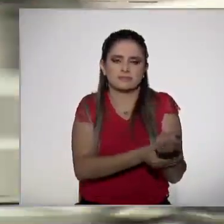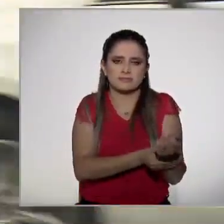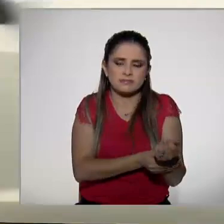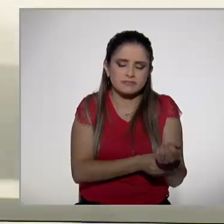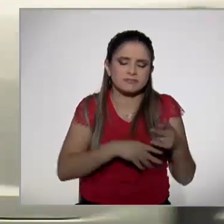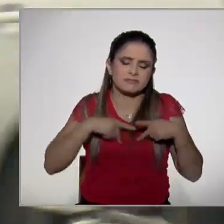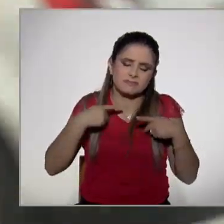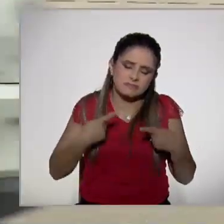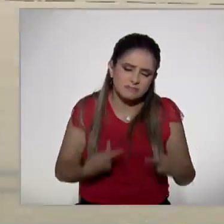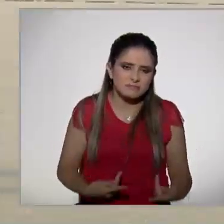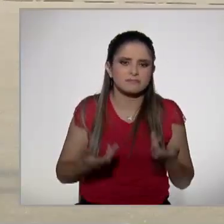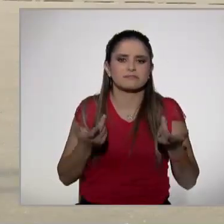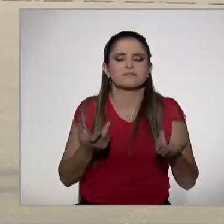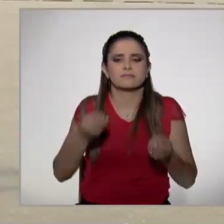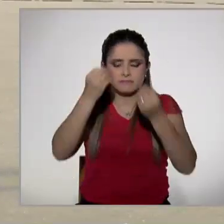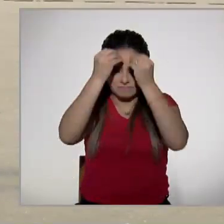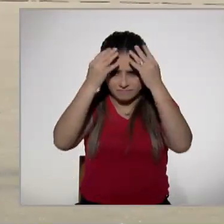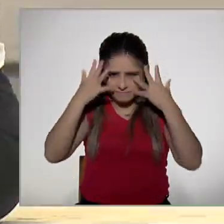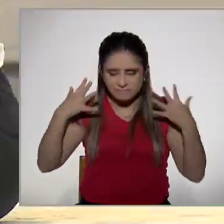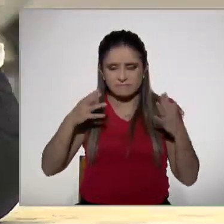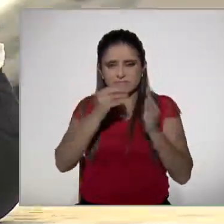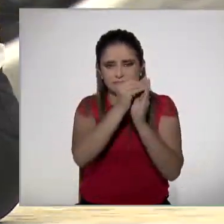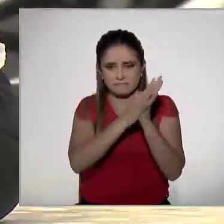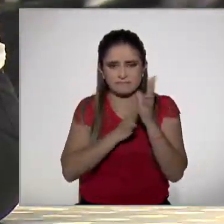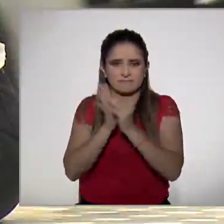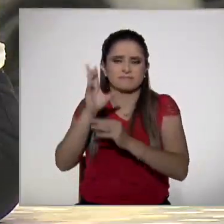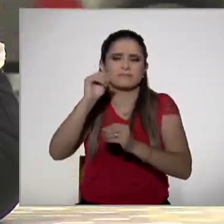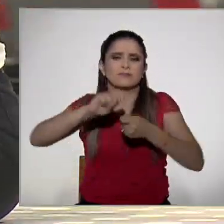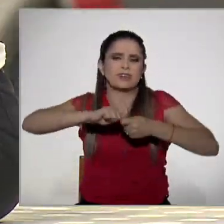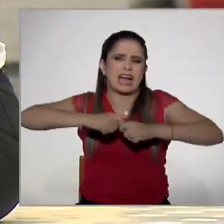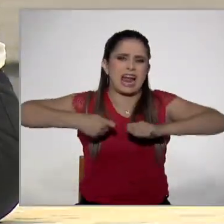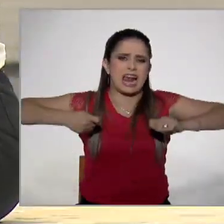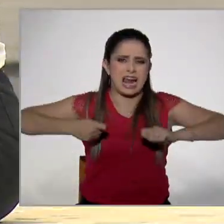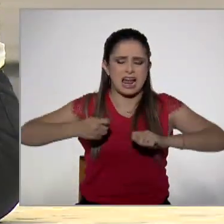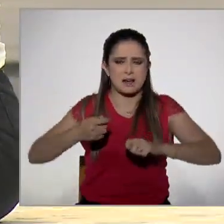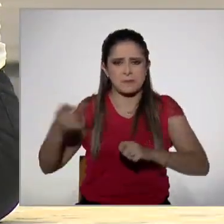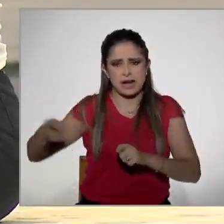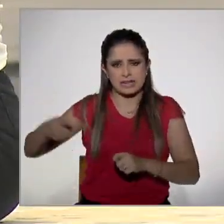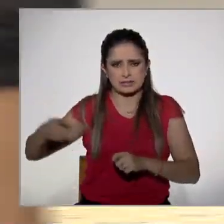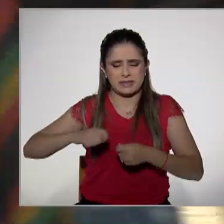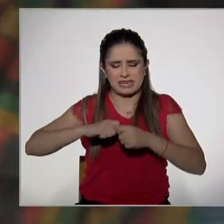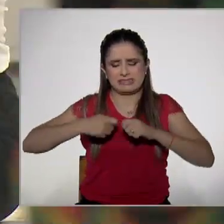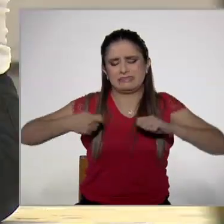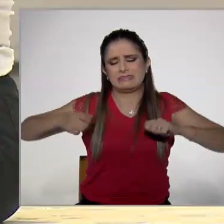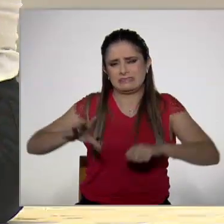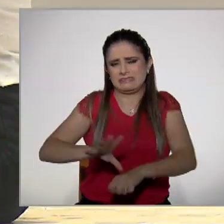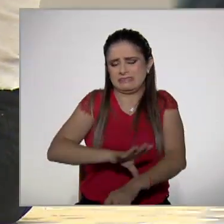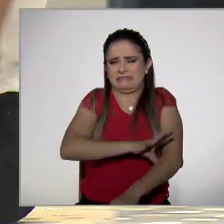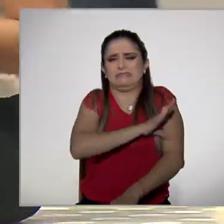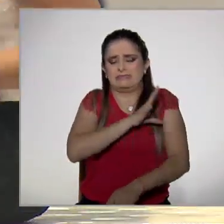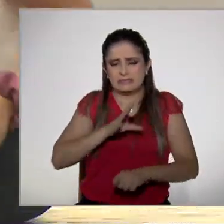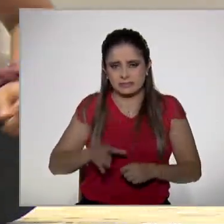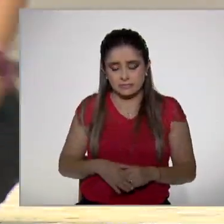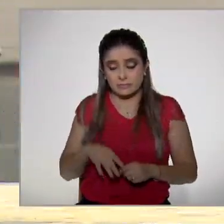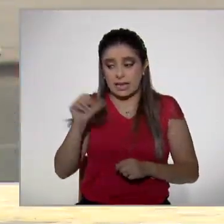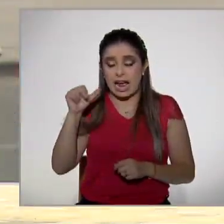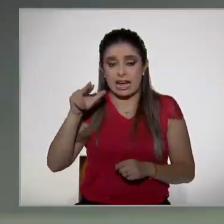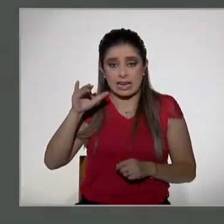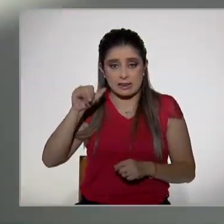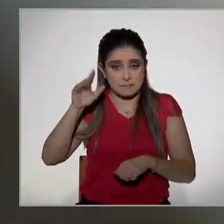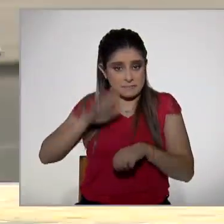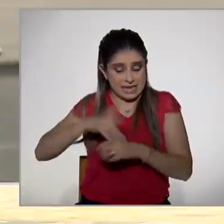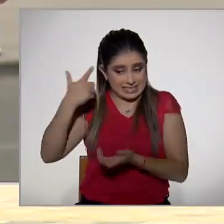agitada sudoración eso presencia de calambres en las piernas y cuando ella es una anemia grave